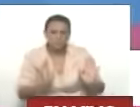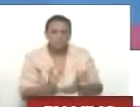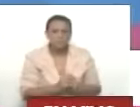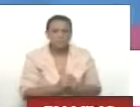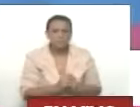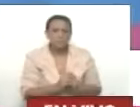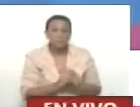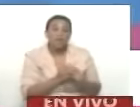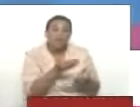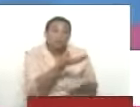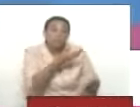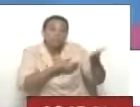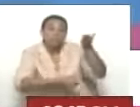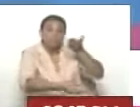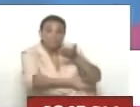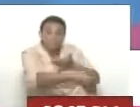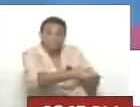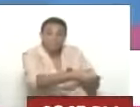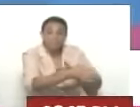fue un canje.